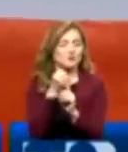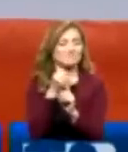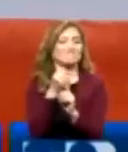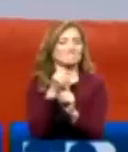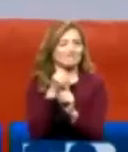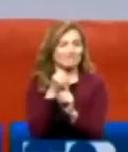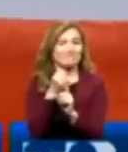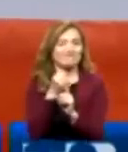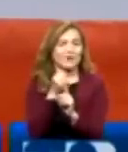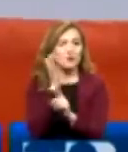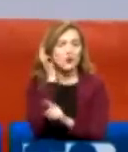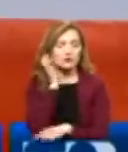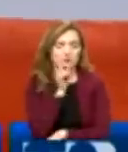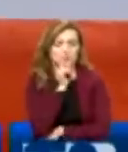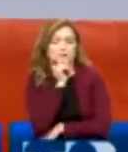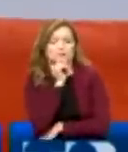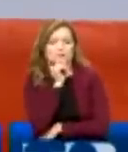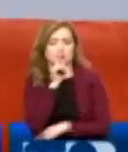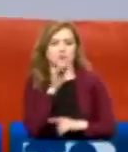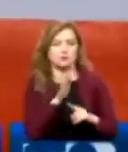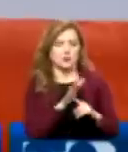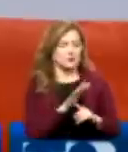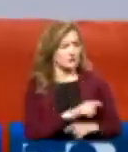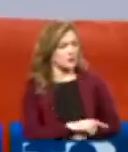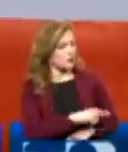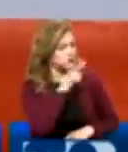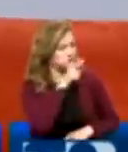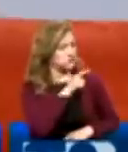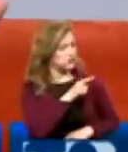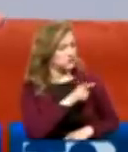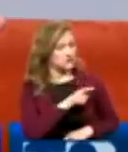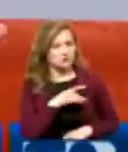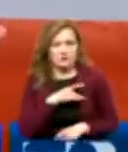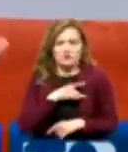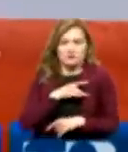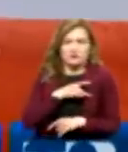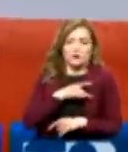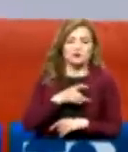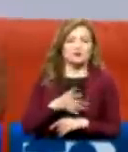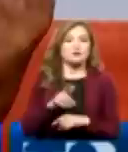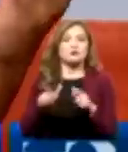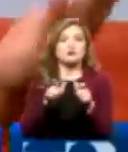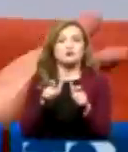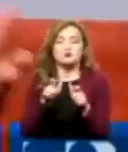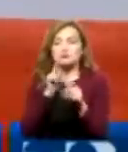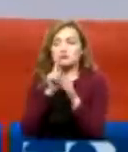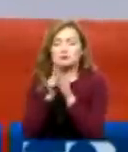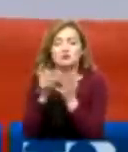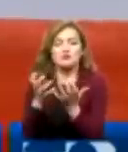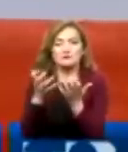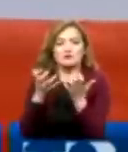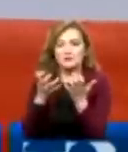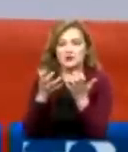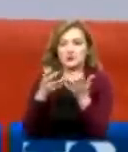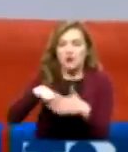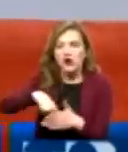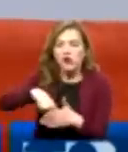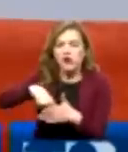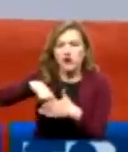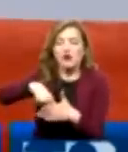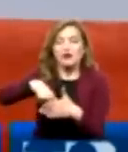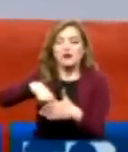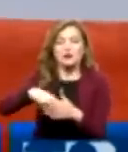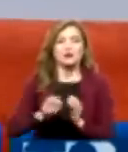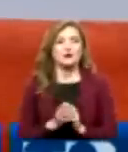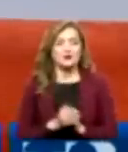justamente acallemos las mujeres y no digamos. Y las pocas que quieren denunciar justamente se encuentran con trabas. Pero ese es el